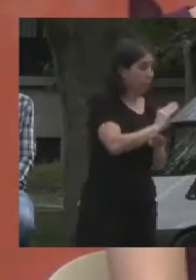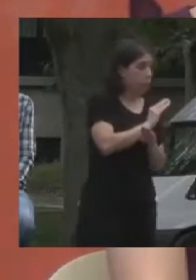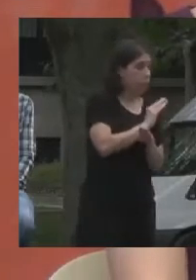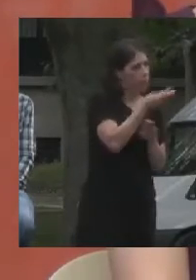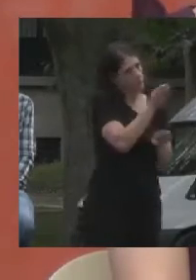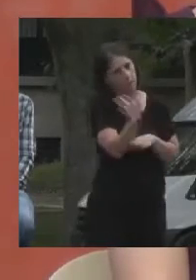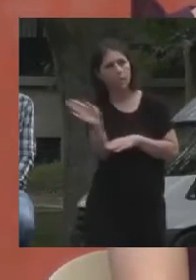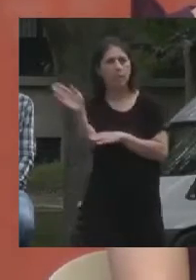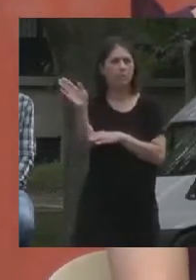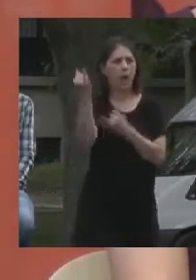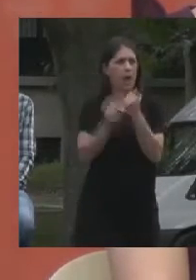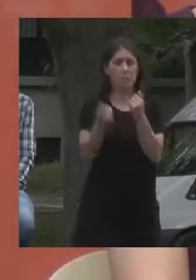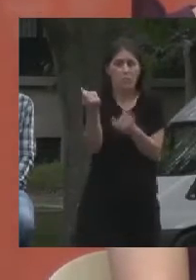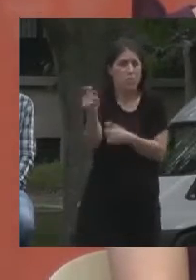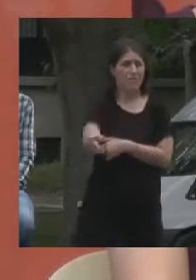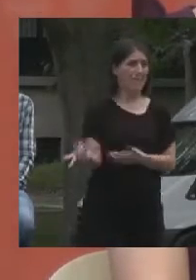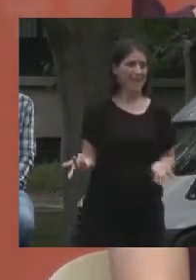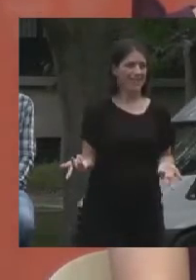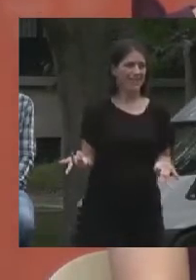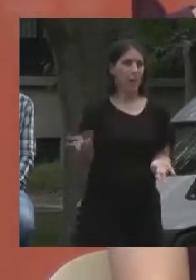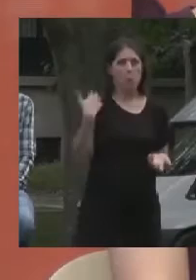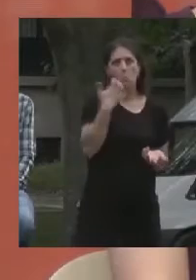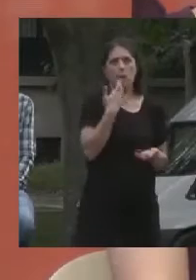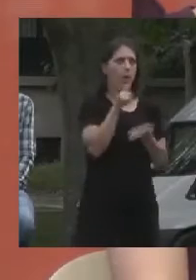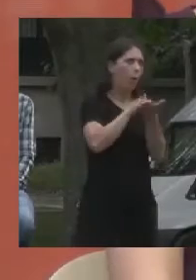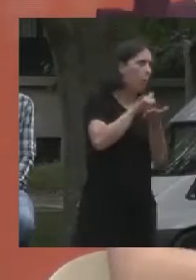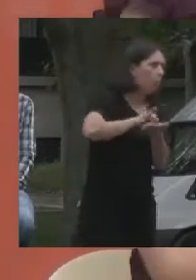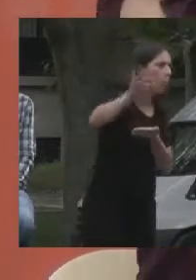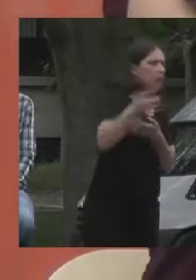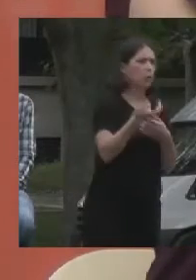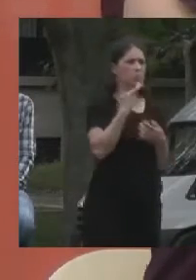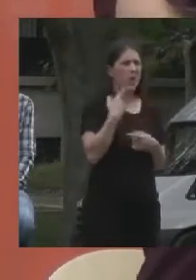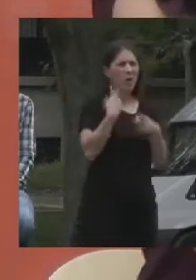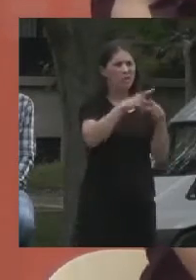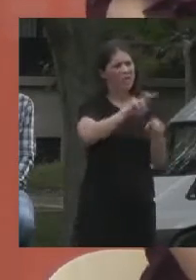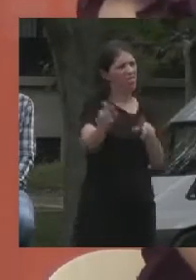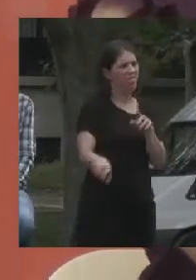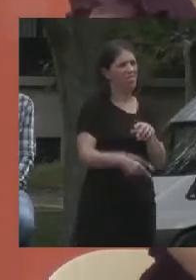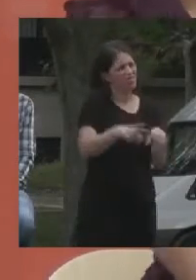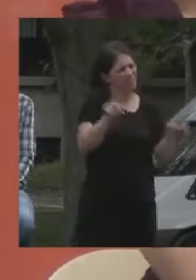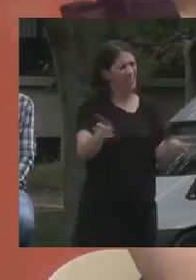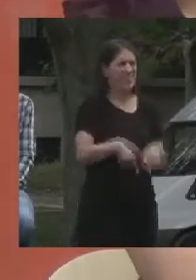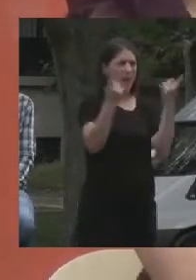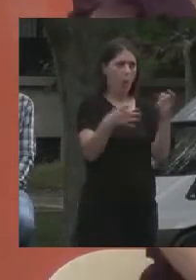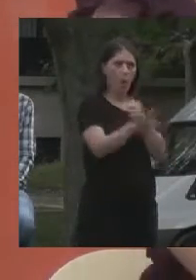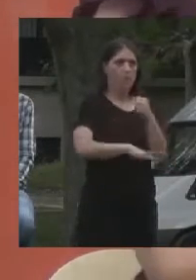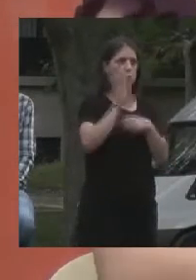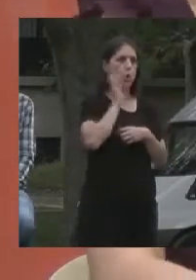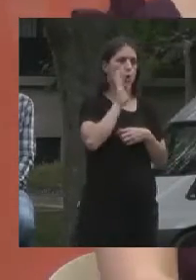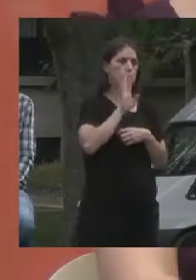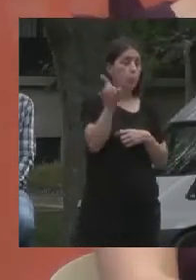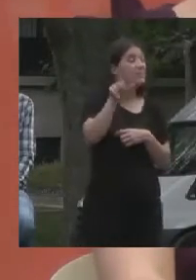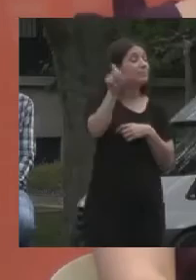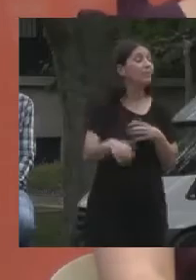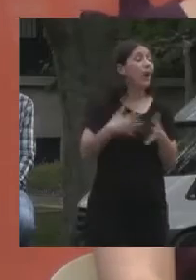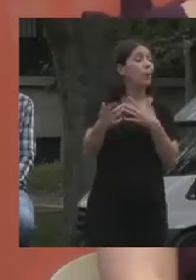vai para outra cousa que non facía falta, para un aeroporto, para calquera cousa que non facía falta con criterios de corrupción. E isto é que os italianos din